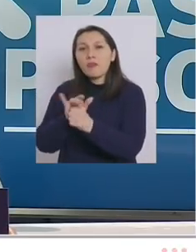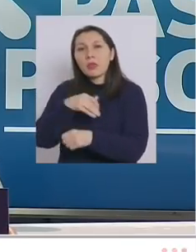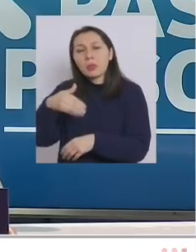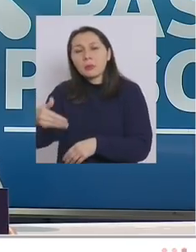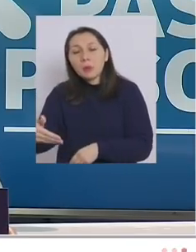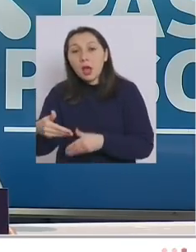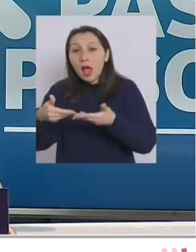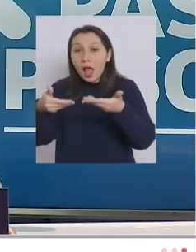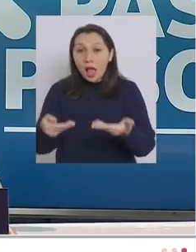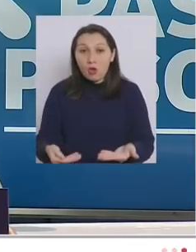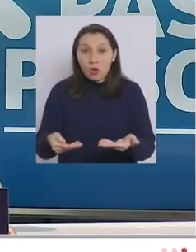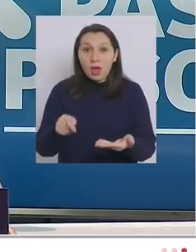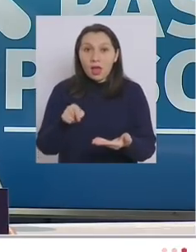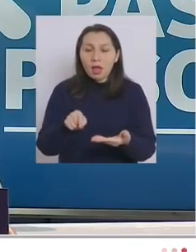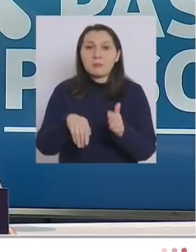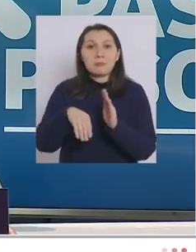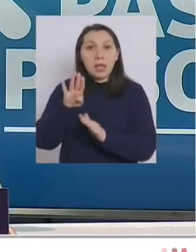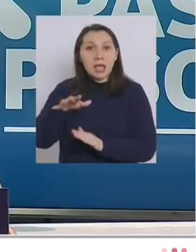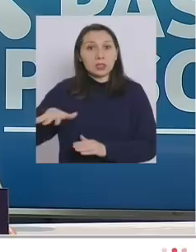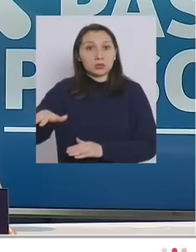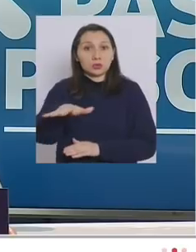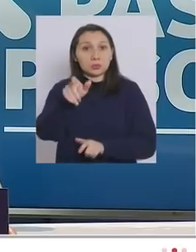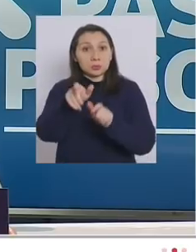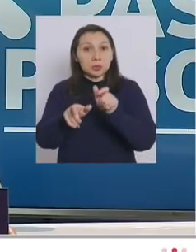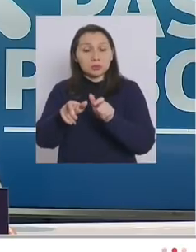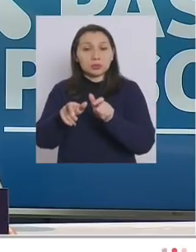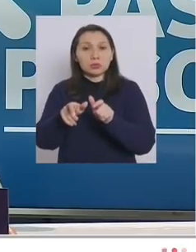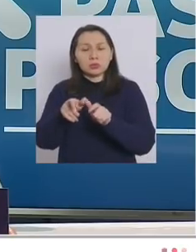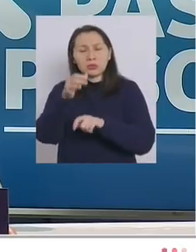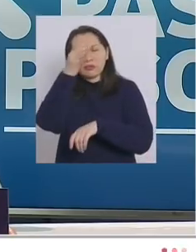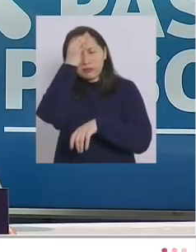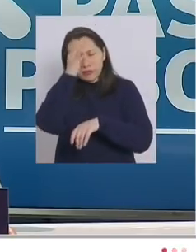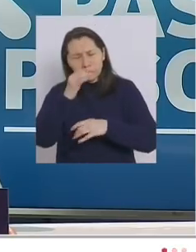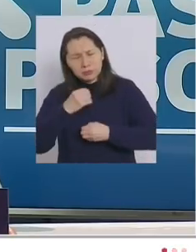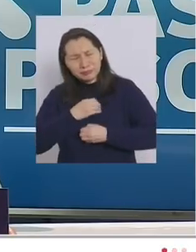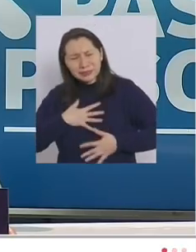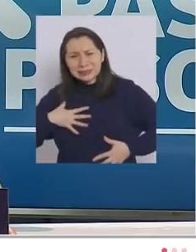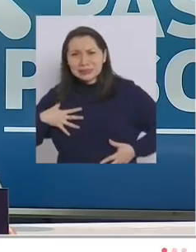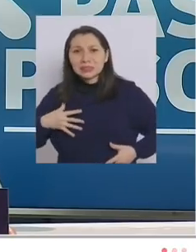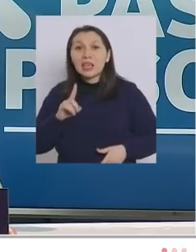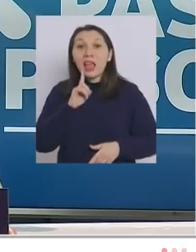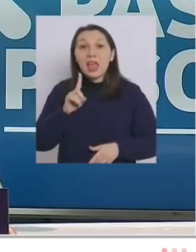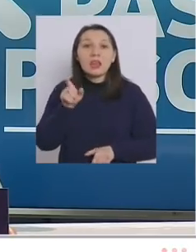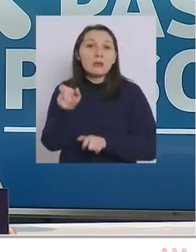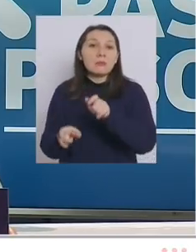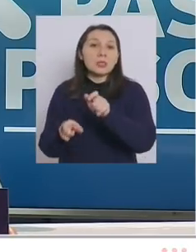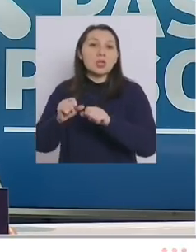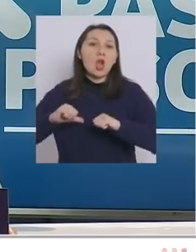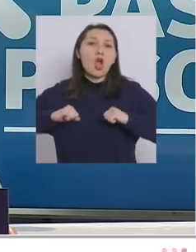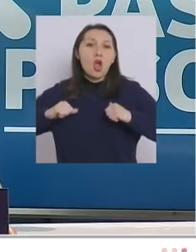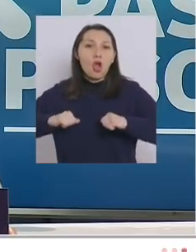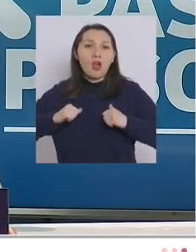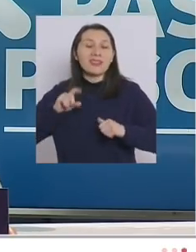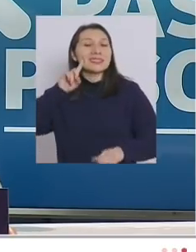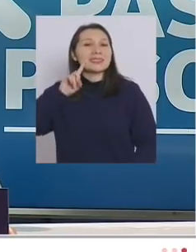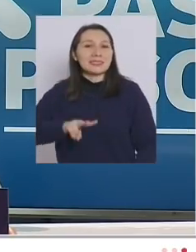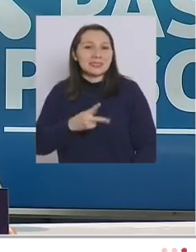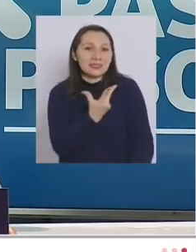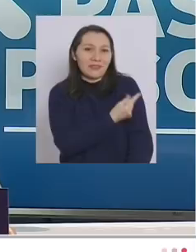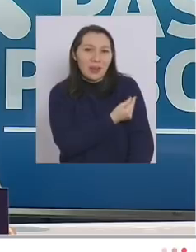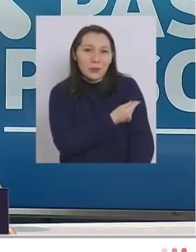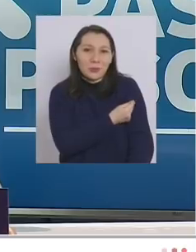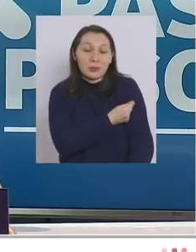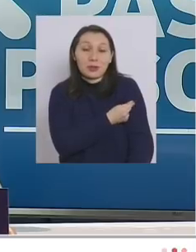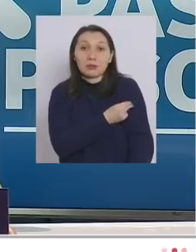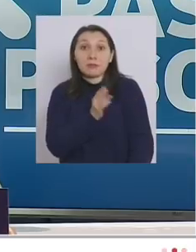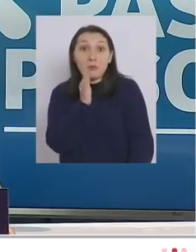y actualmente gran parte de las personas que hacen la infección corresponden a personas jóvenes no inmunizadas, es decir,